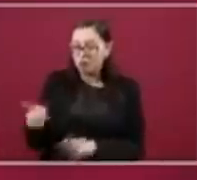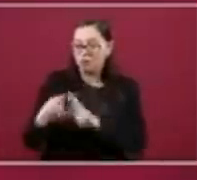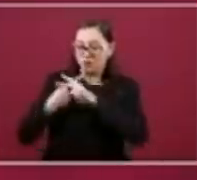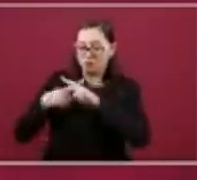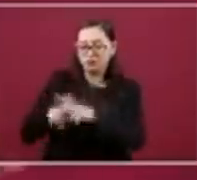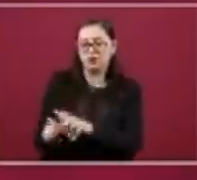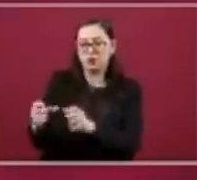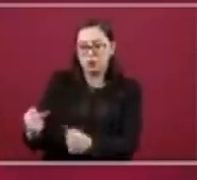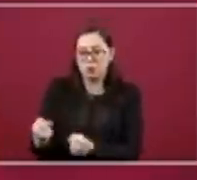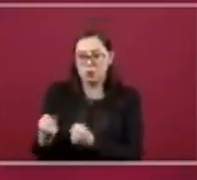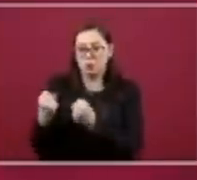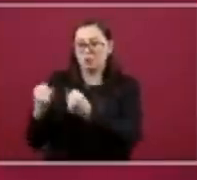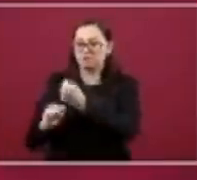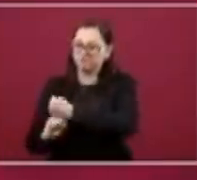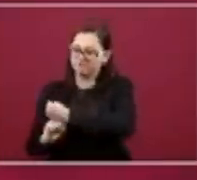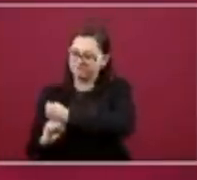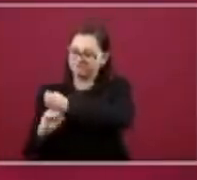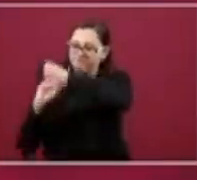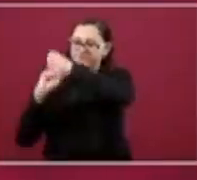¿Dónde quedó?